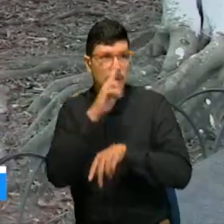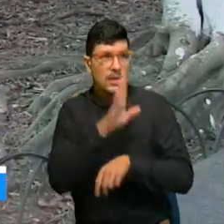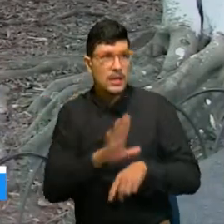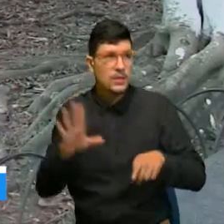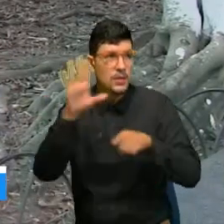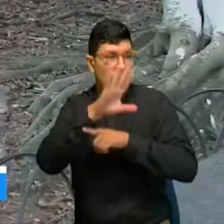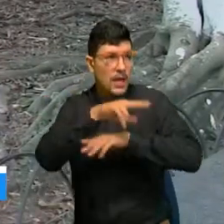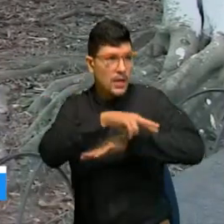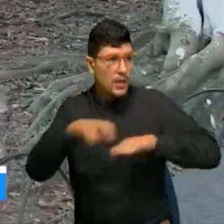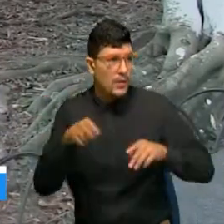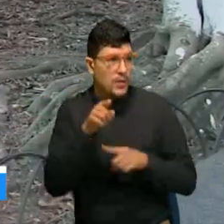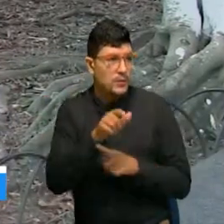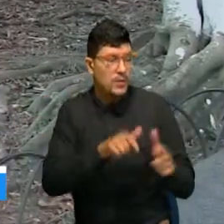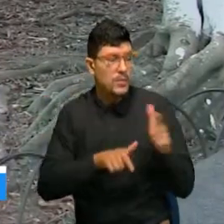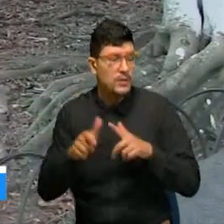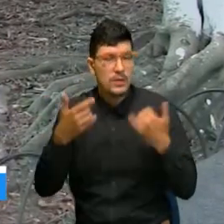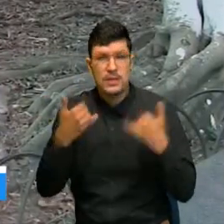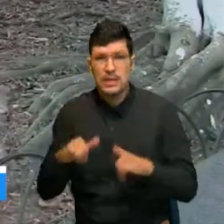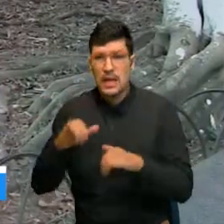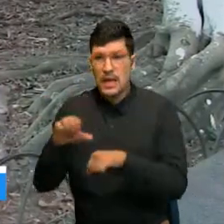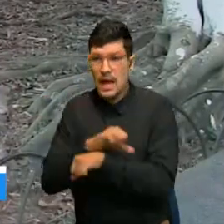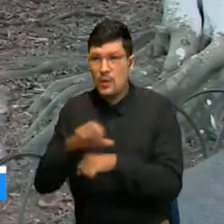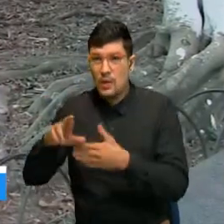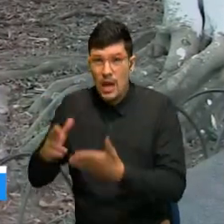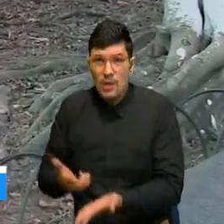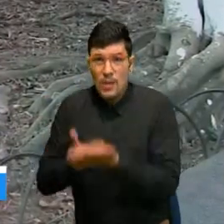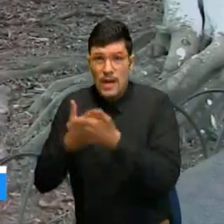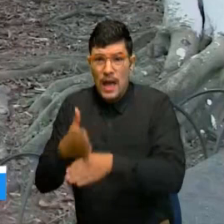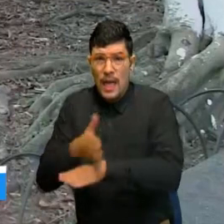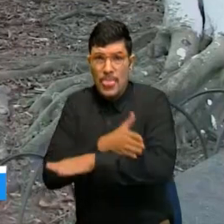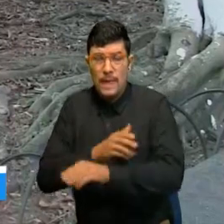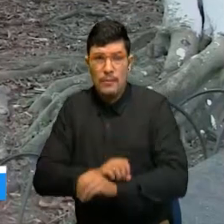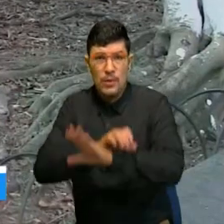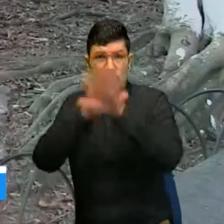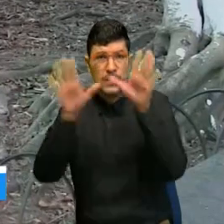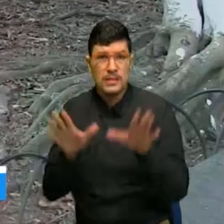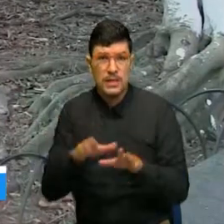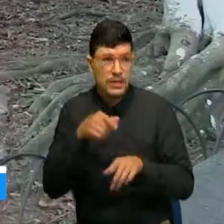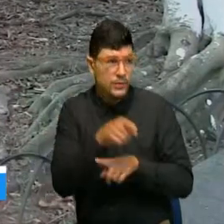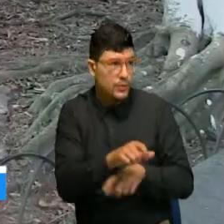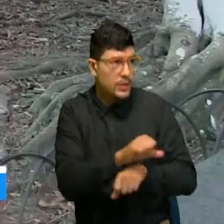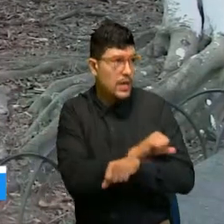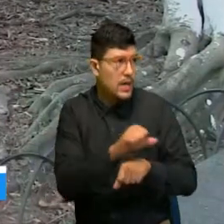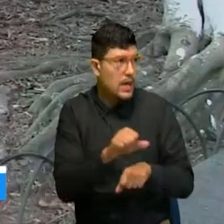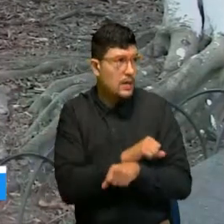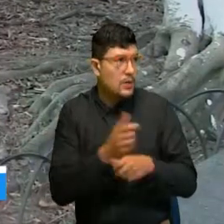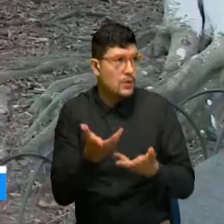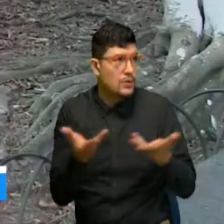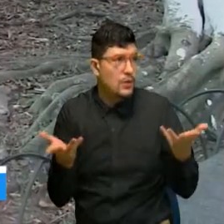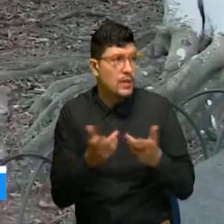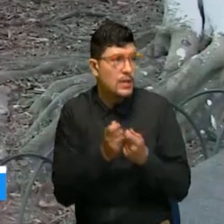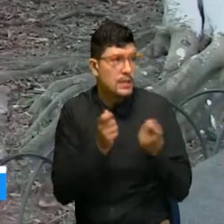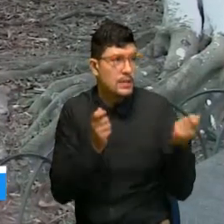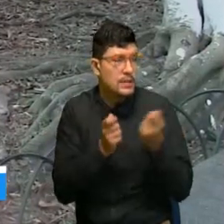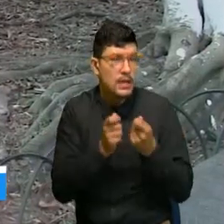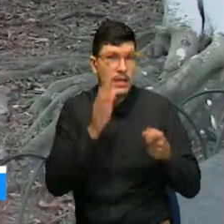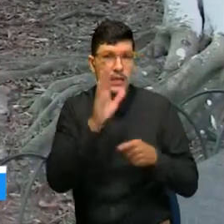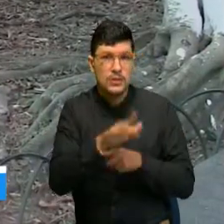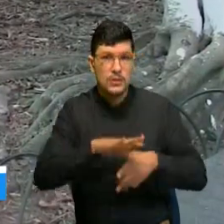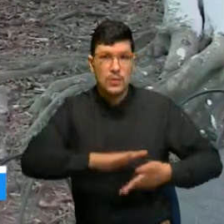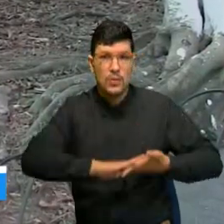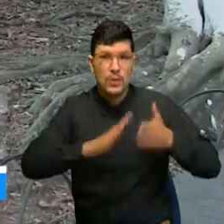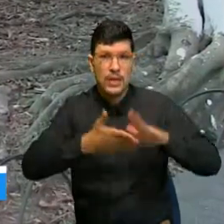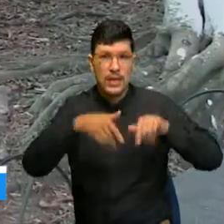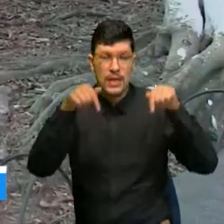sus ocupantes fue recuperada esta mañana. La camioneta se encontró en los alrededores de la